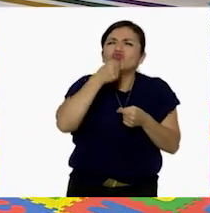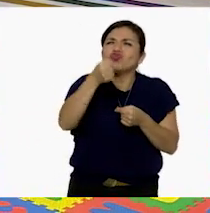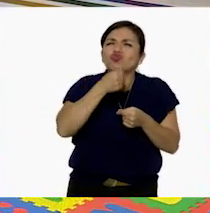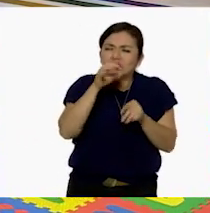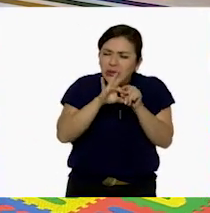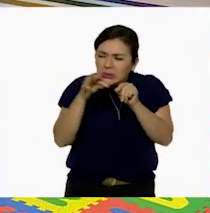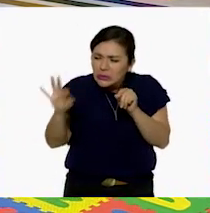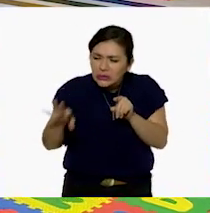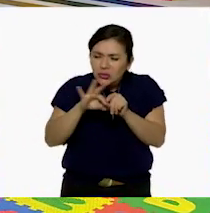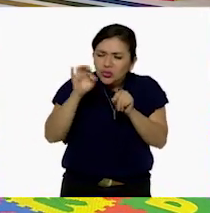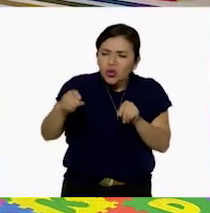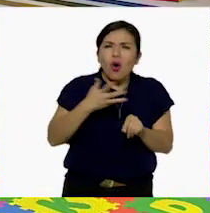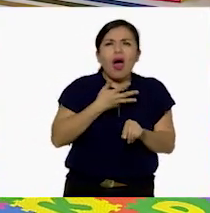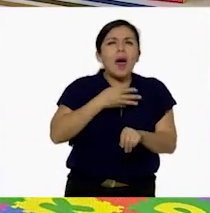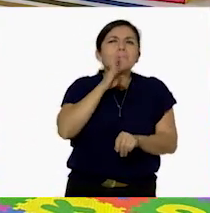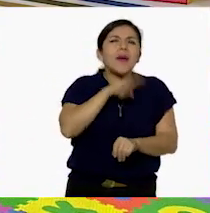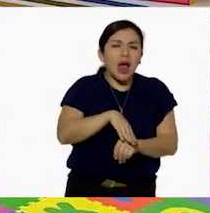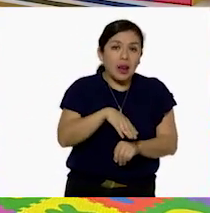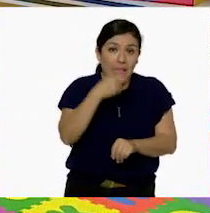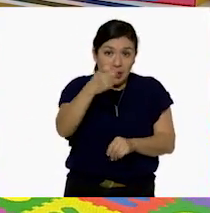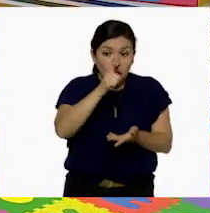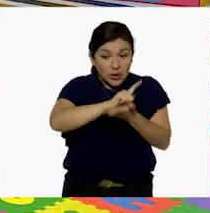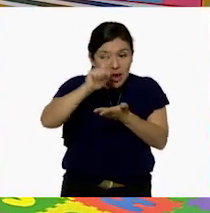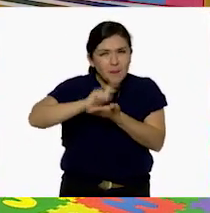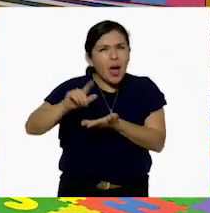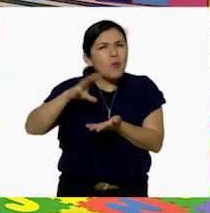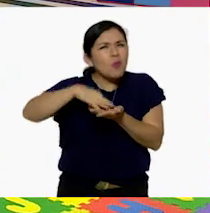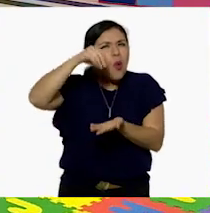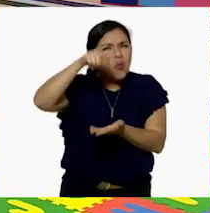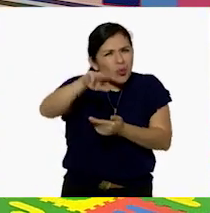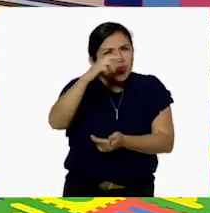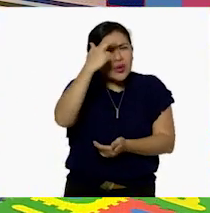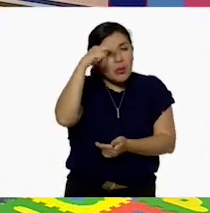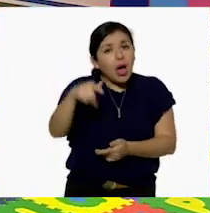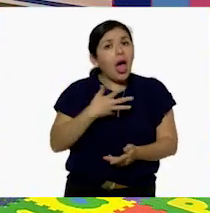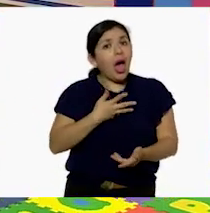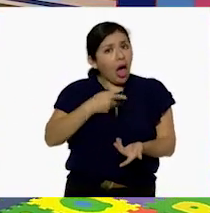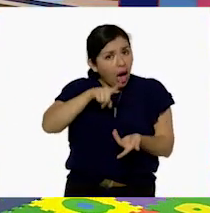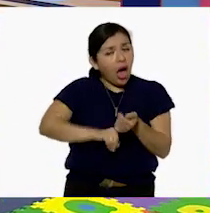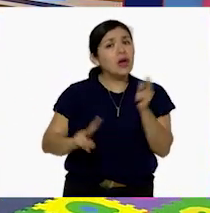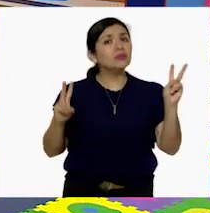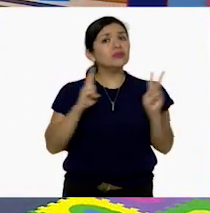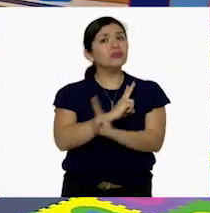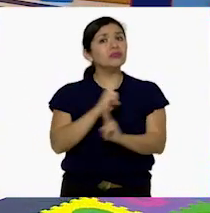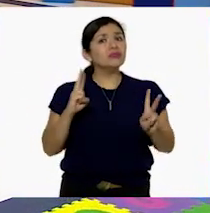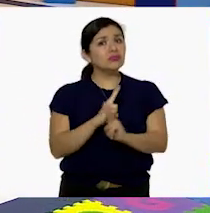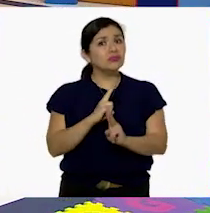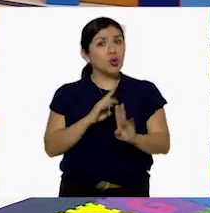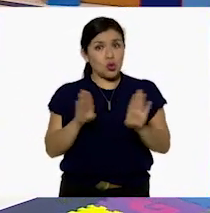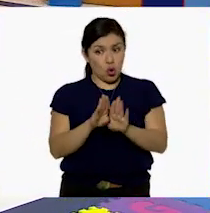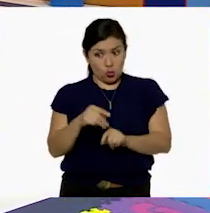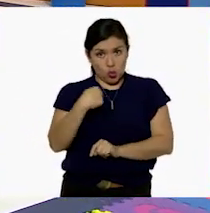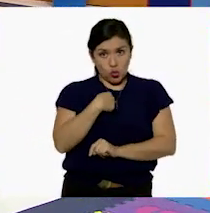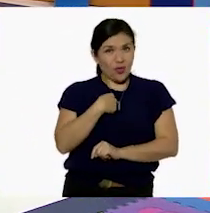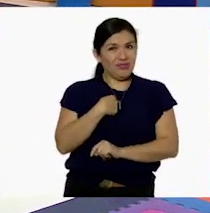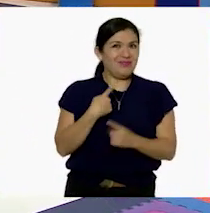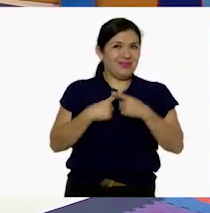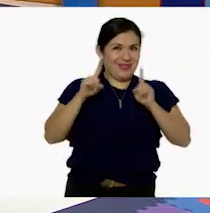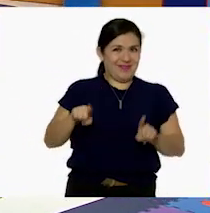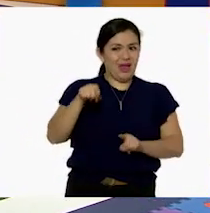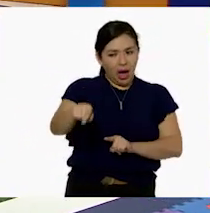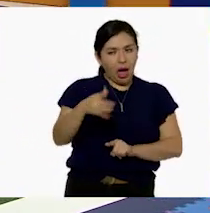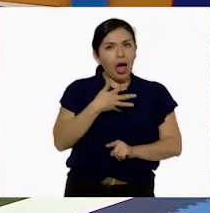plaga o que están dañadas. Limpiarles el polvo, recuerda que respiran también, no como nosotros o como los animales,